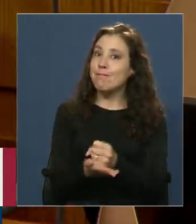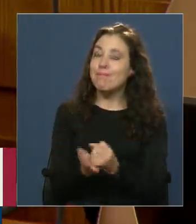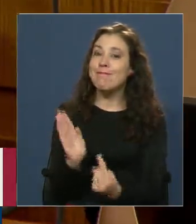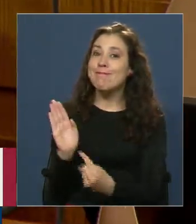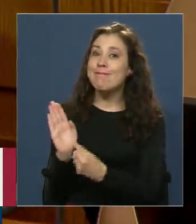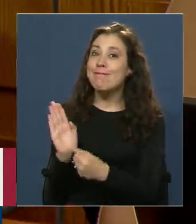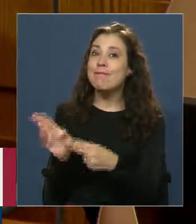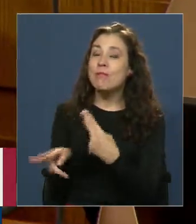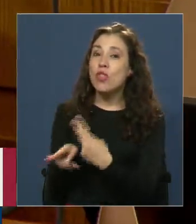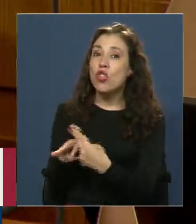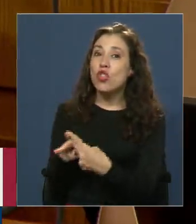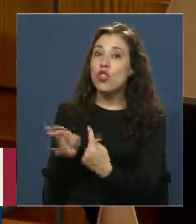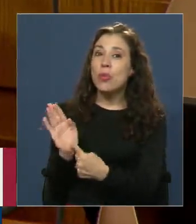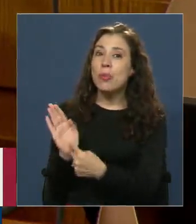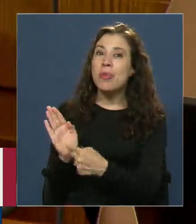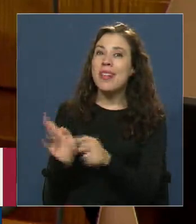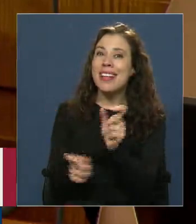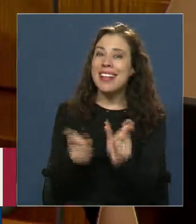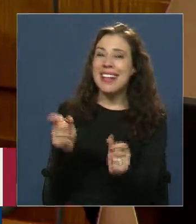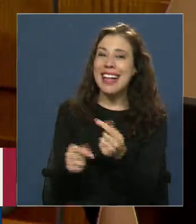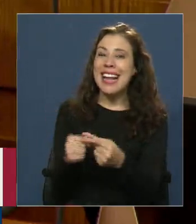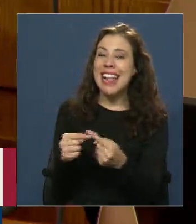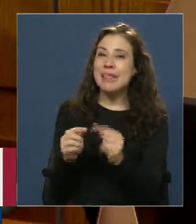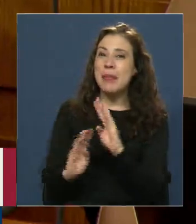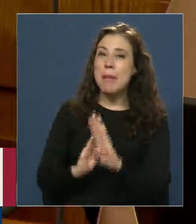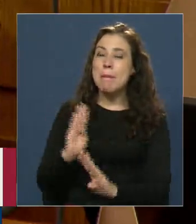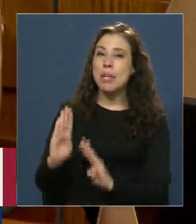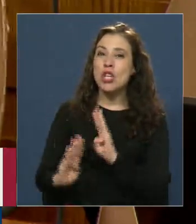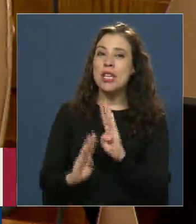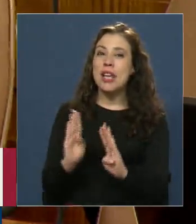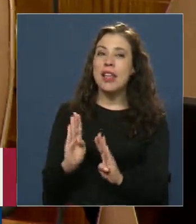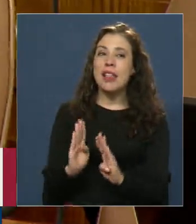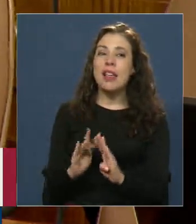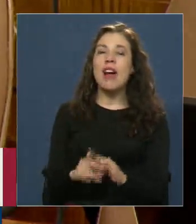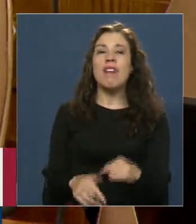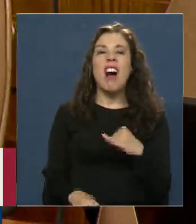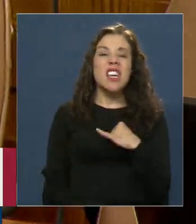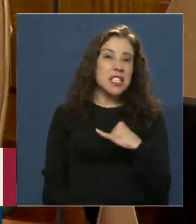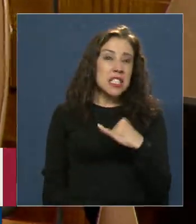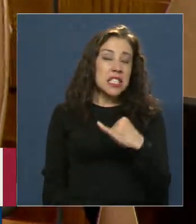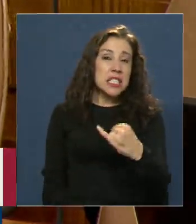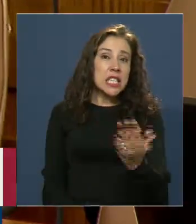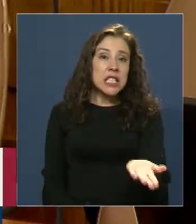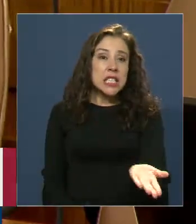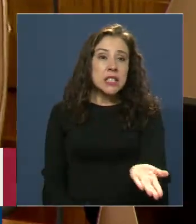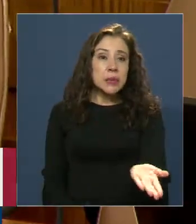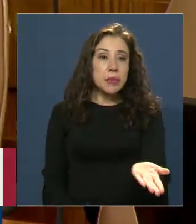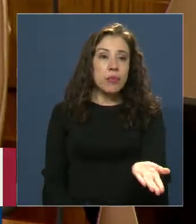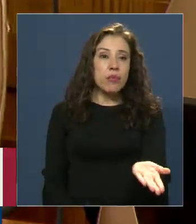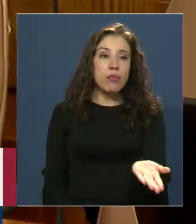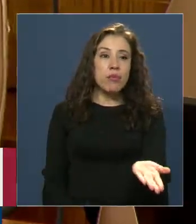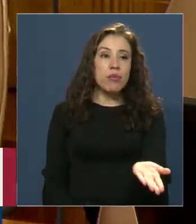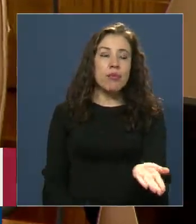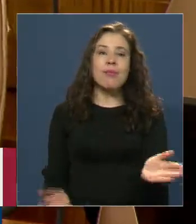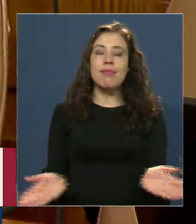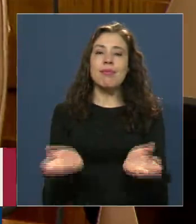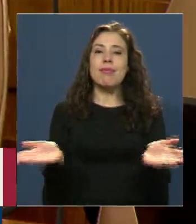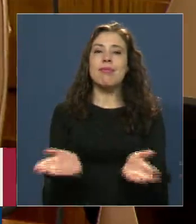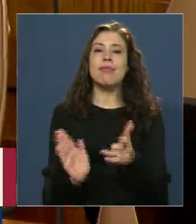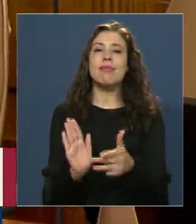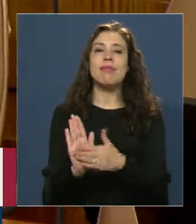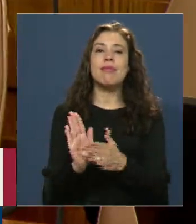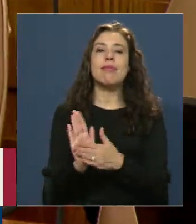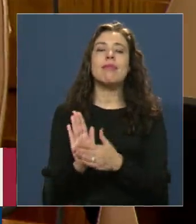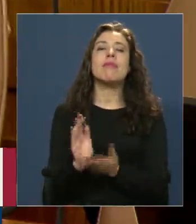este título de clase media protegida vamos a seguir. Vamos a seguir promoviendo las